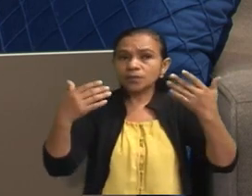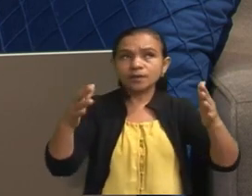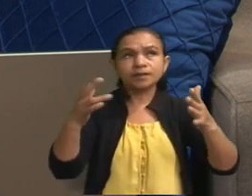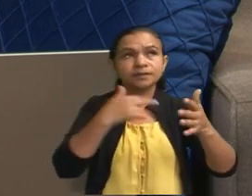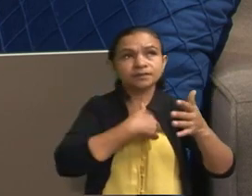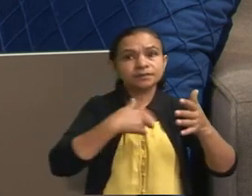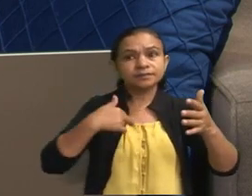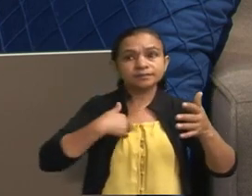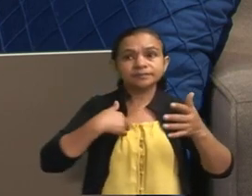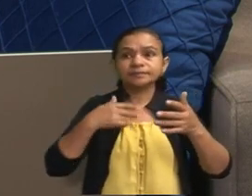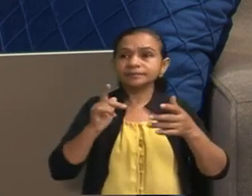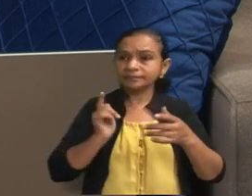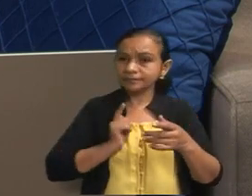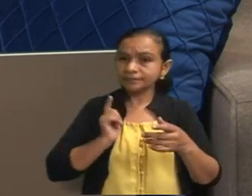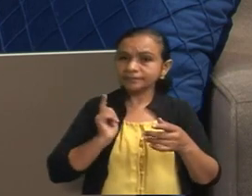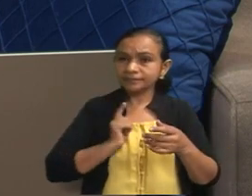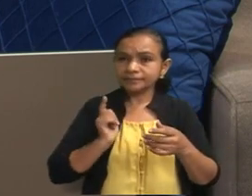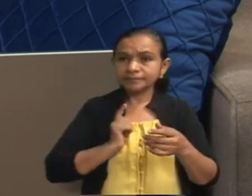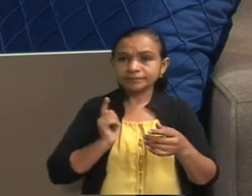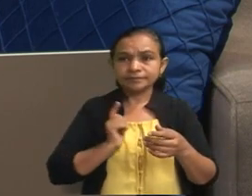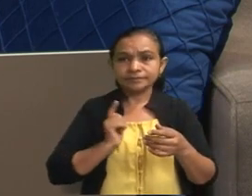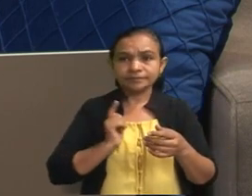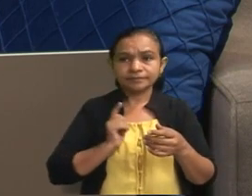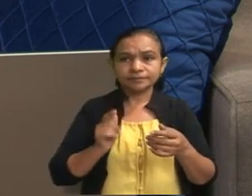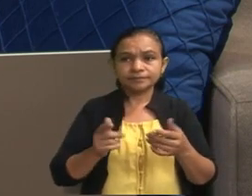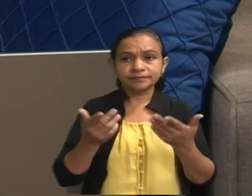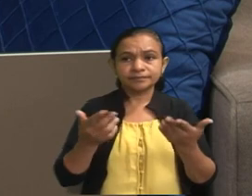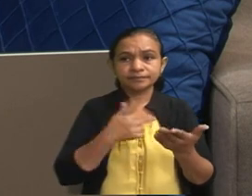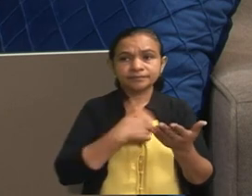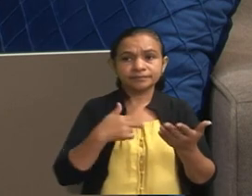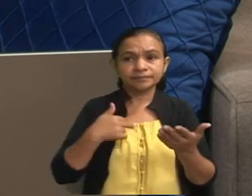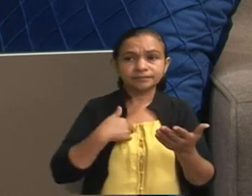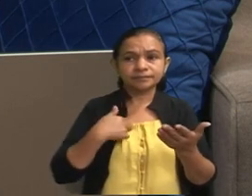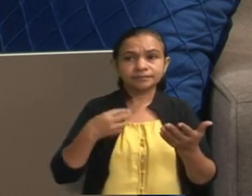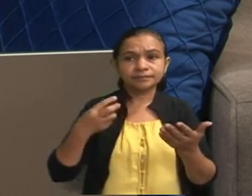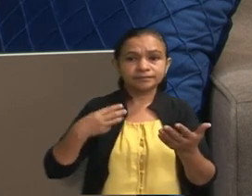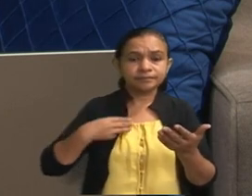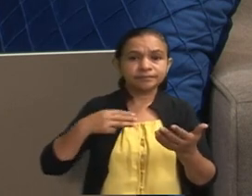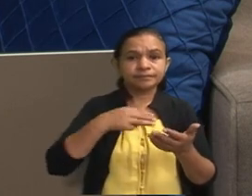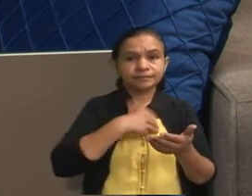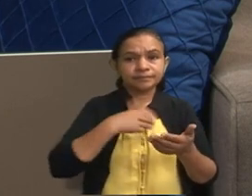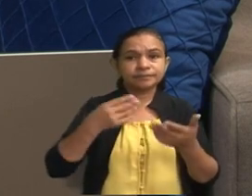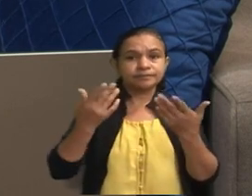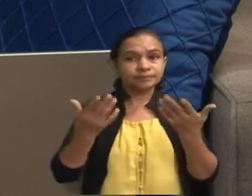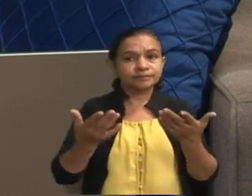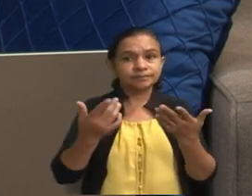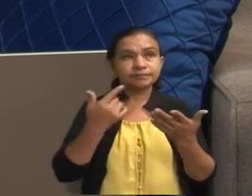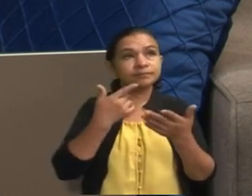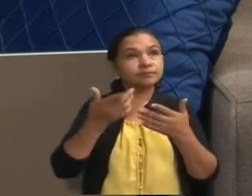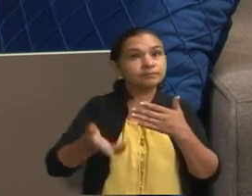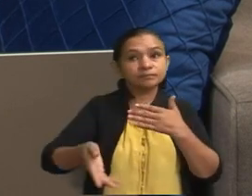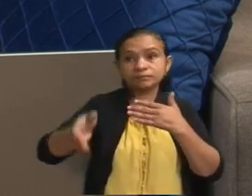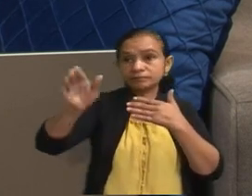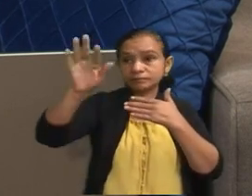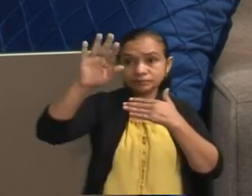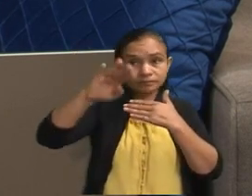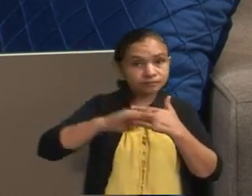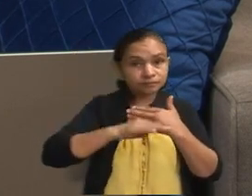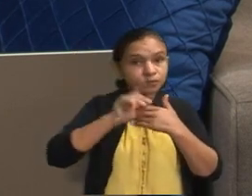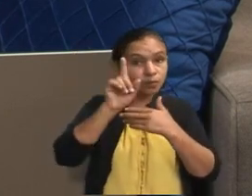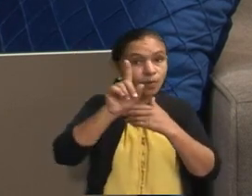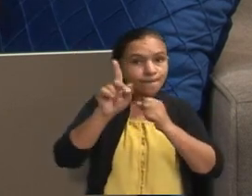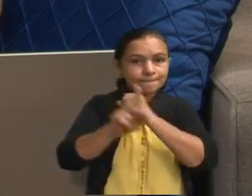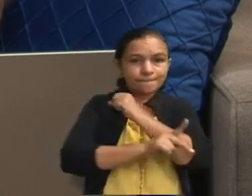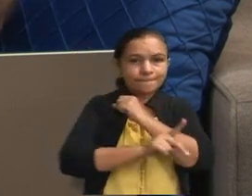de tsunami tiene que ser miembro de esta organización grande, porque el tsunami no afecta solamente a un país,